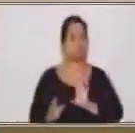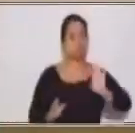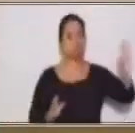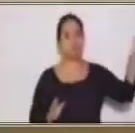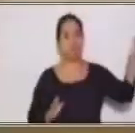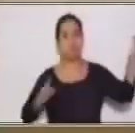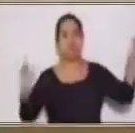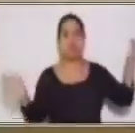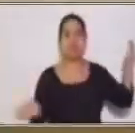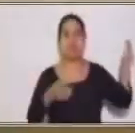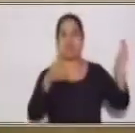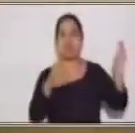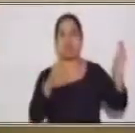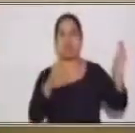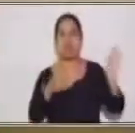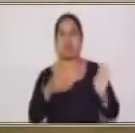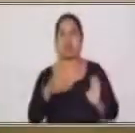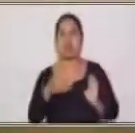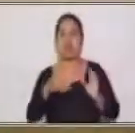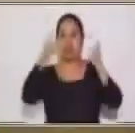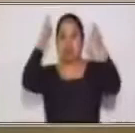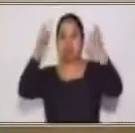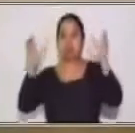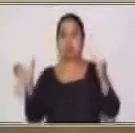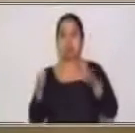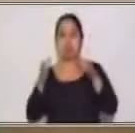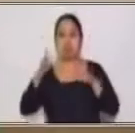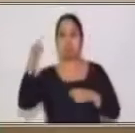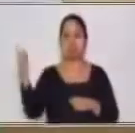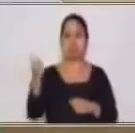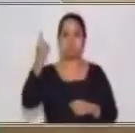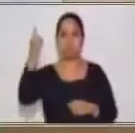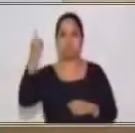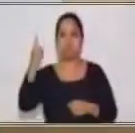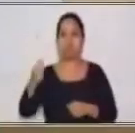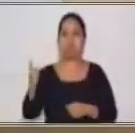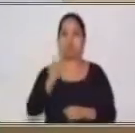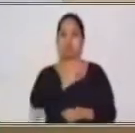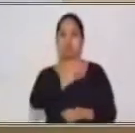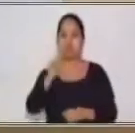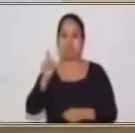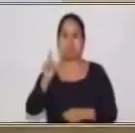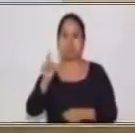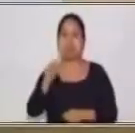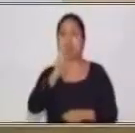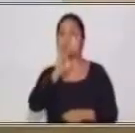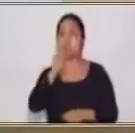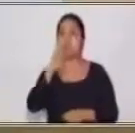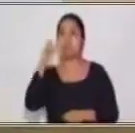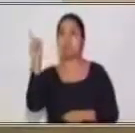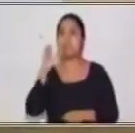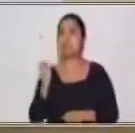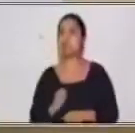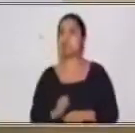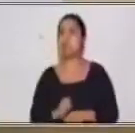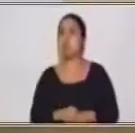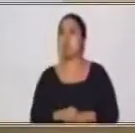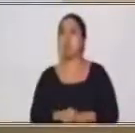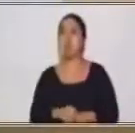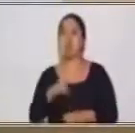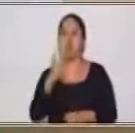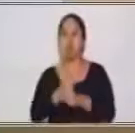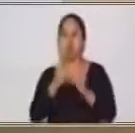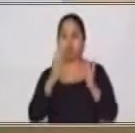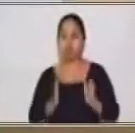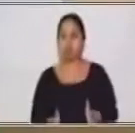quitarle ese momento porque es 100% guatemalteca. Después ya dentro de estos, en los años